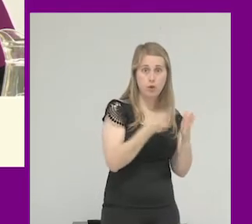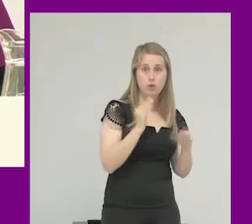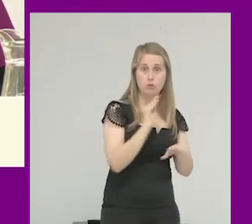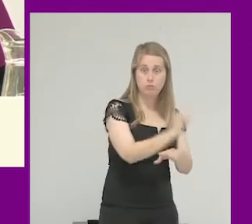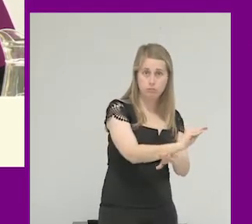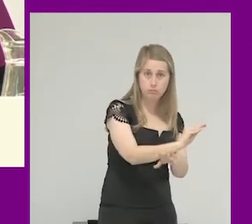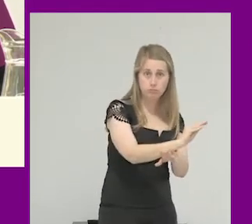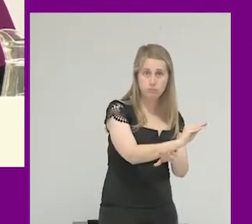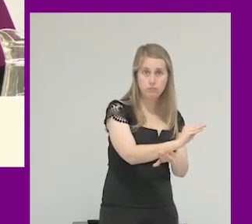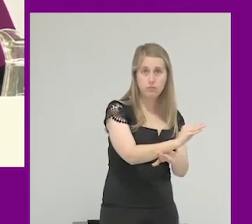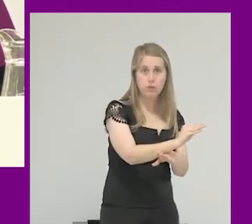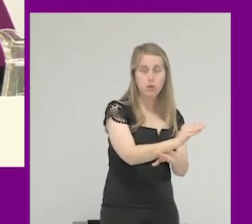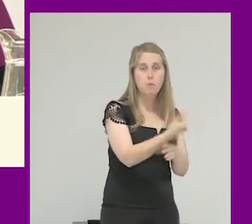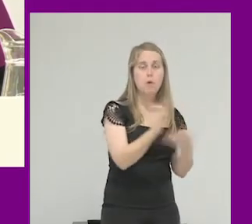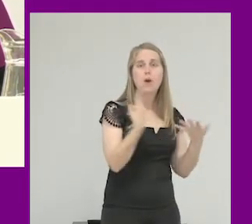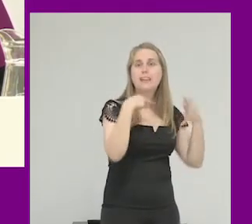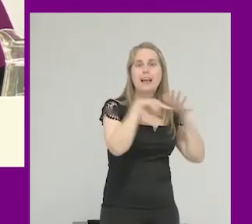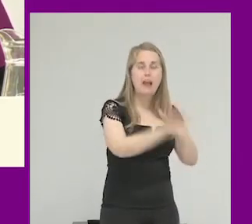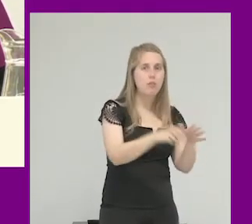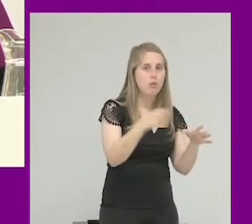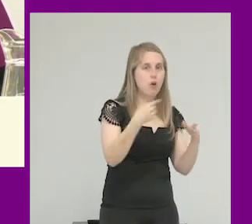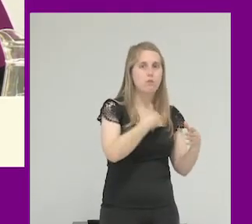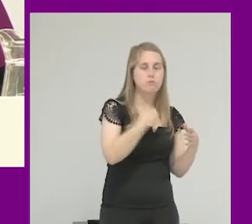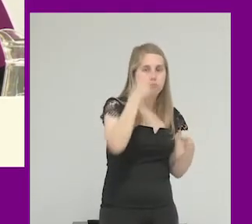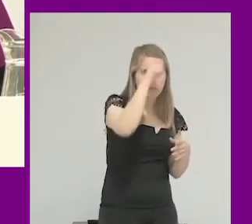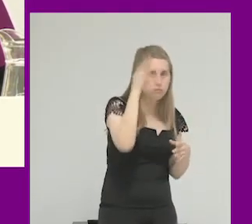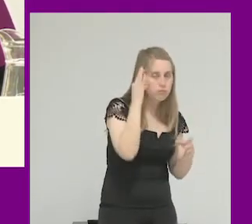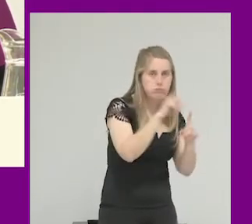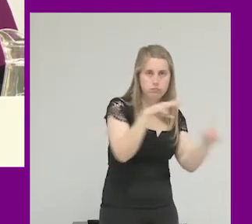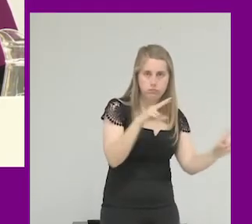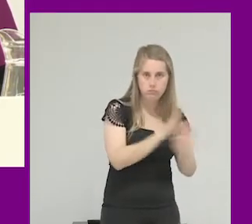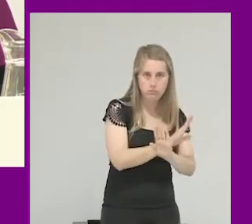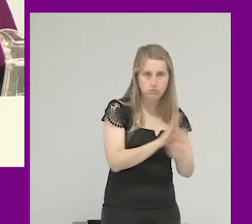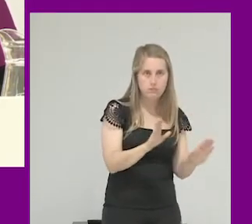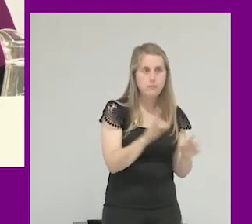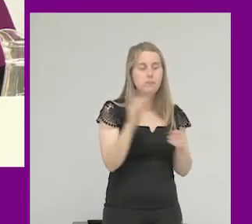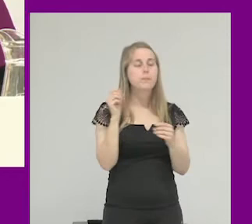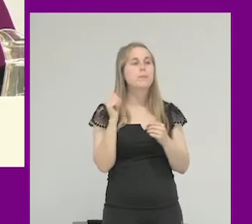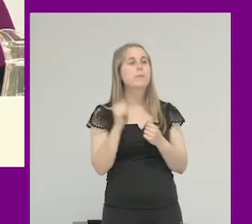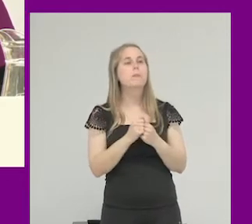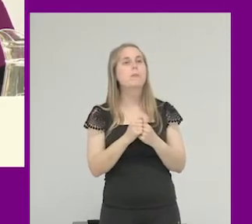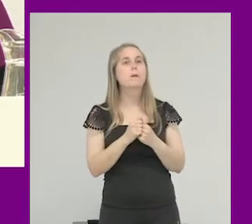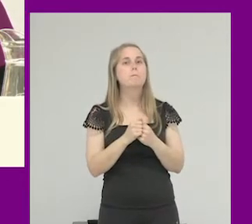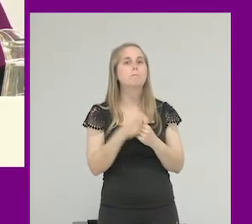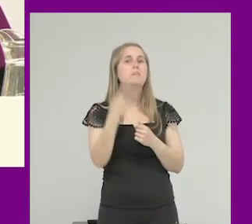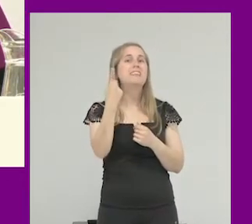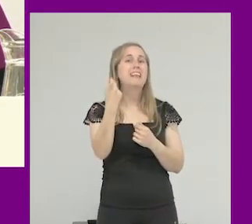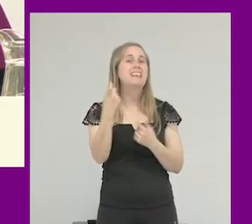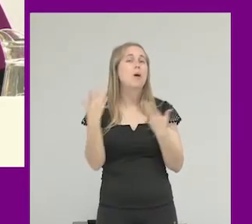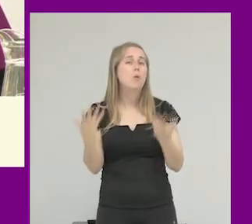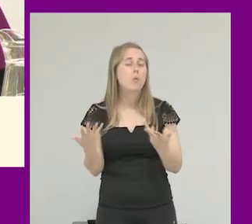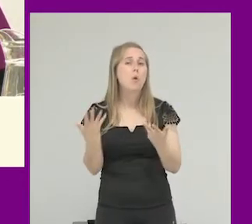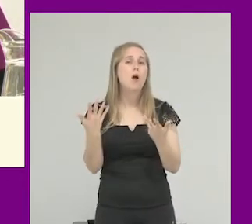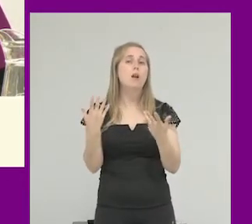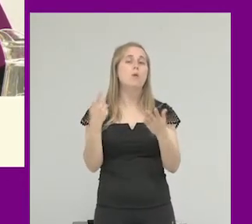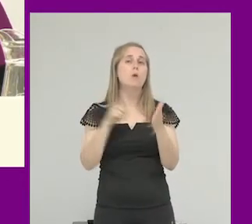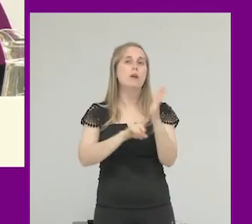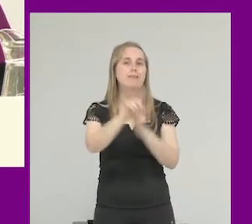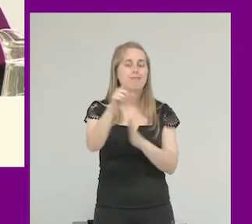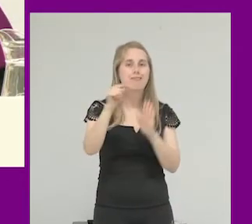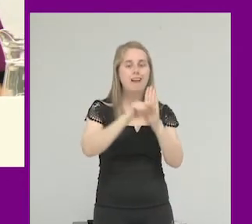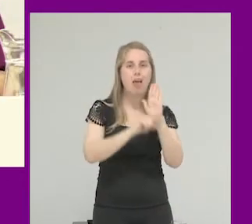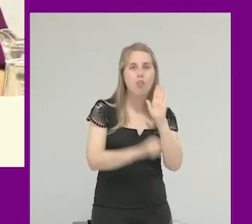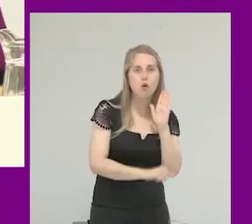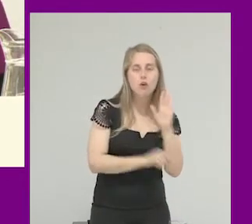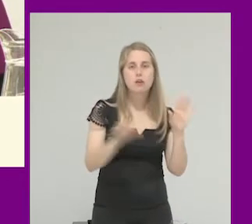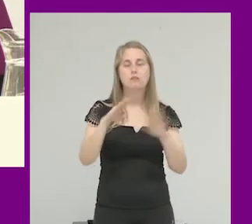financiados muestran una amplia integración de la perspectiva de género. Es necesario también, dicen, desarrollar indicadores clave de